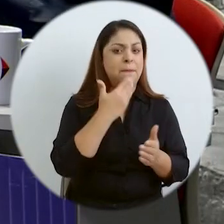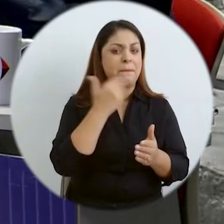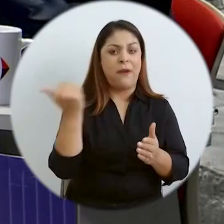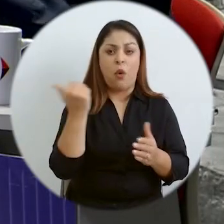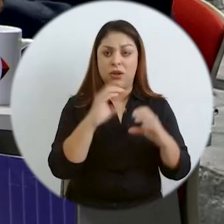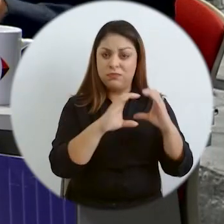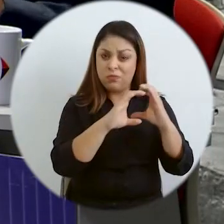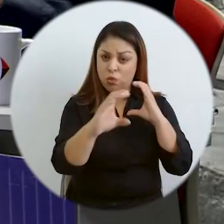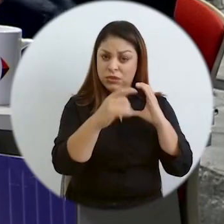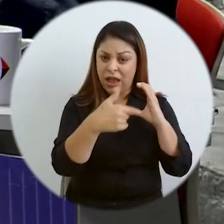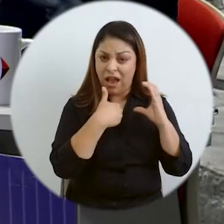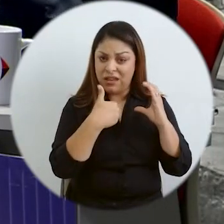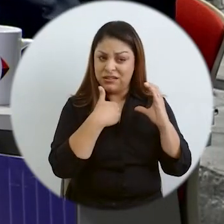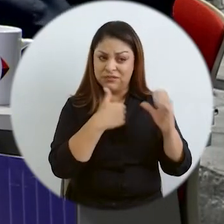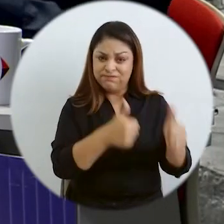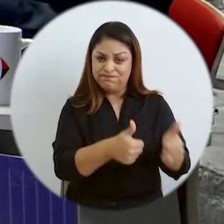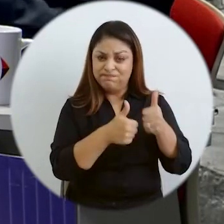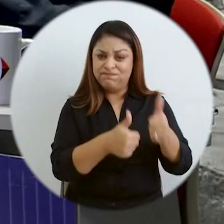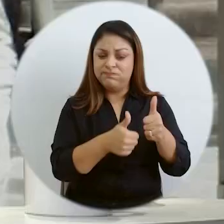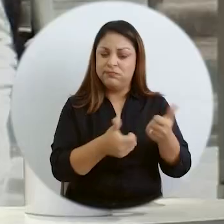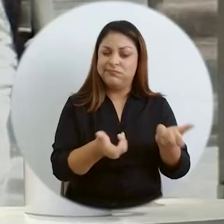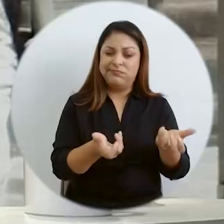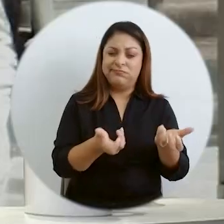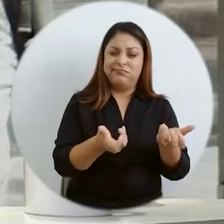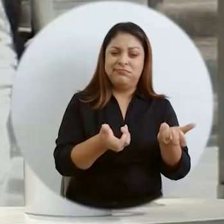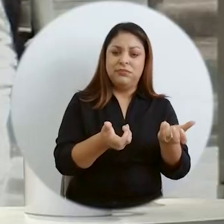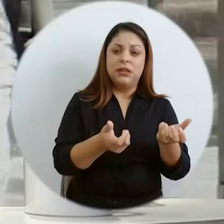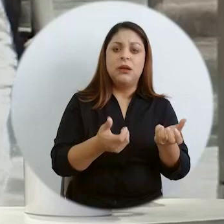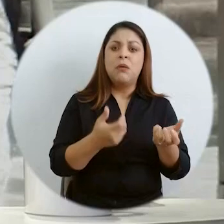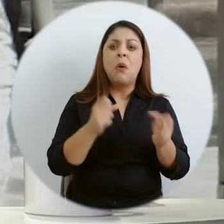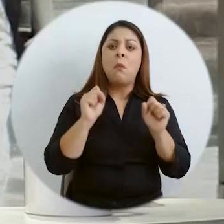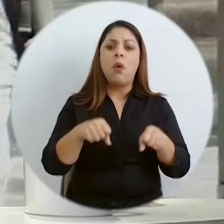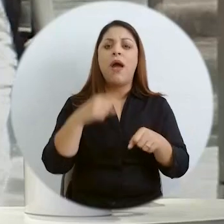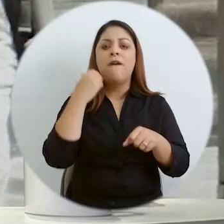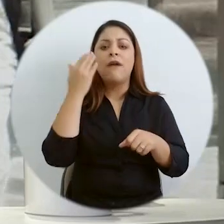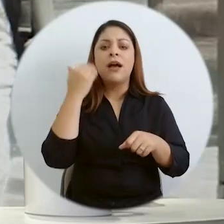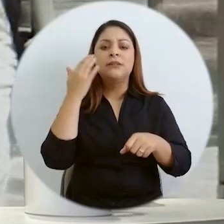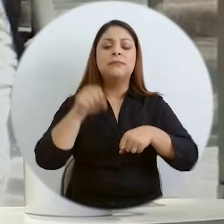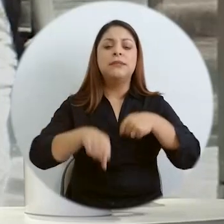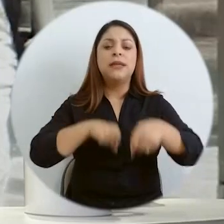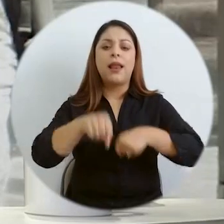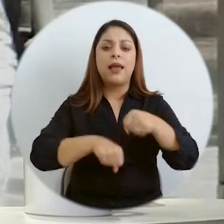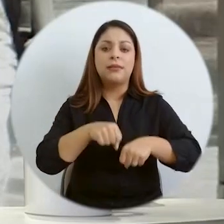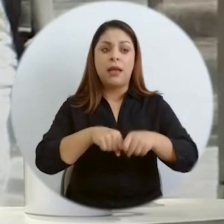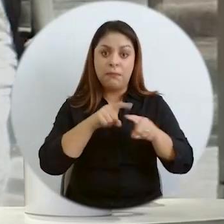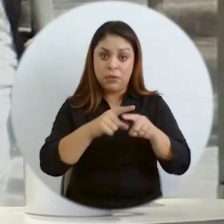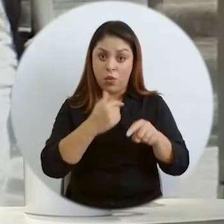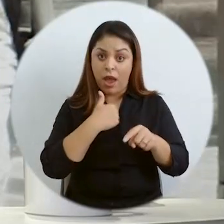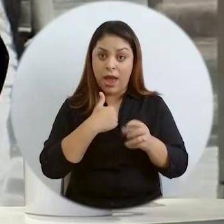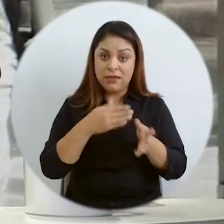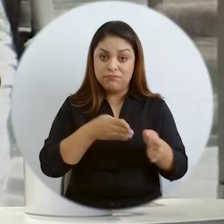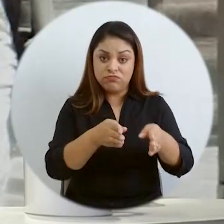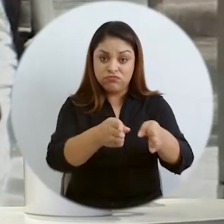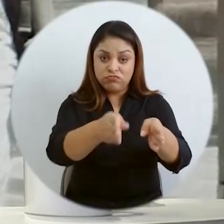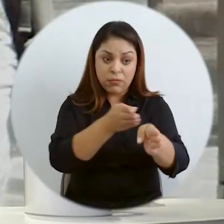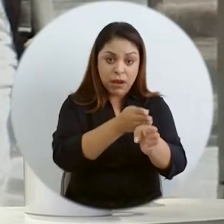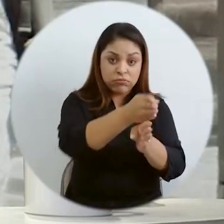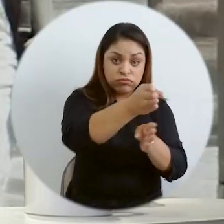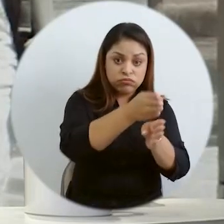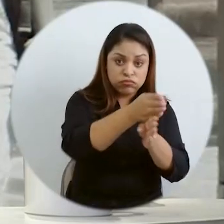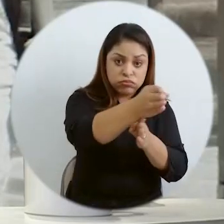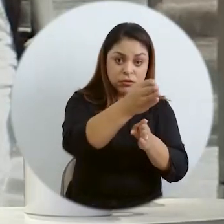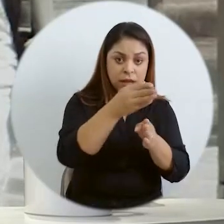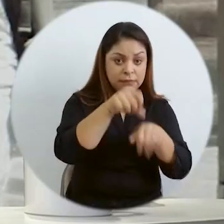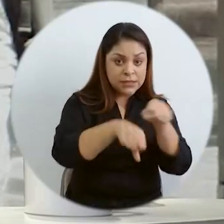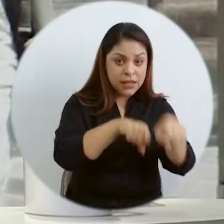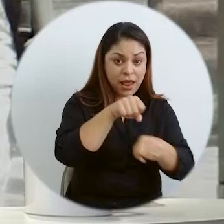medios de transporte públicos. Tal vez tiene la facilidad de que se puede usar un poco más bicicleta, pero entonces tal vez no tiene las suficientes ciclovías o espacios dedicados